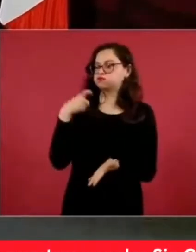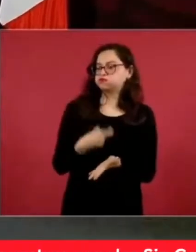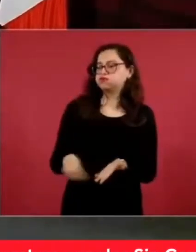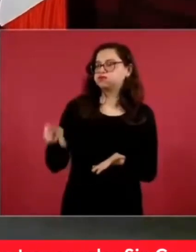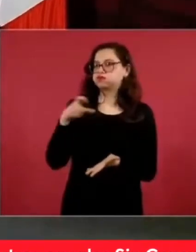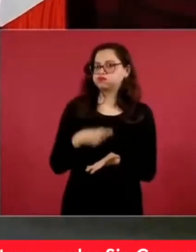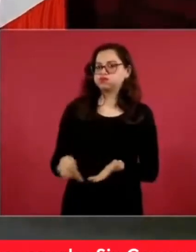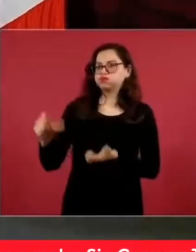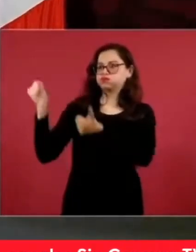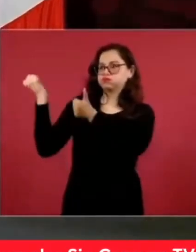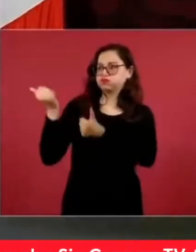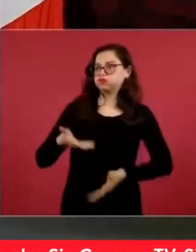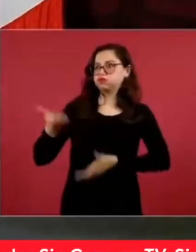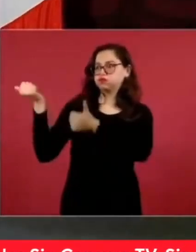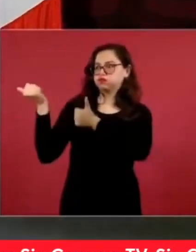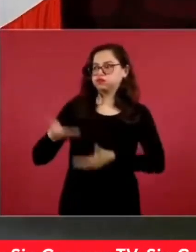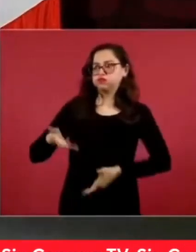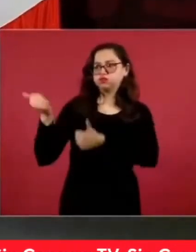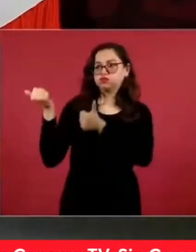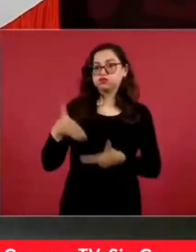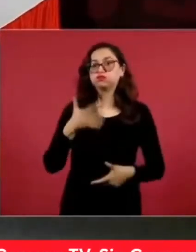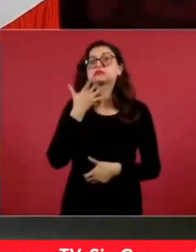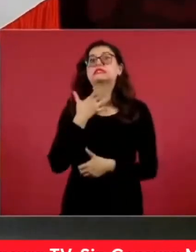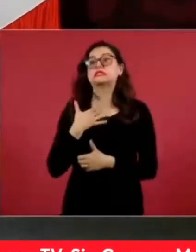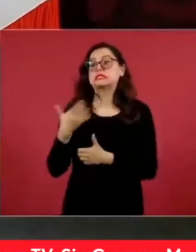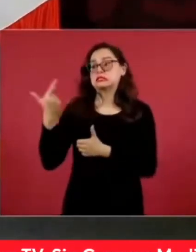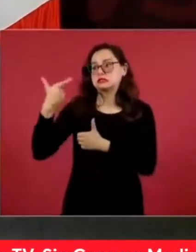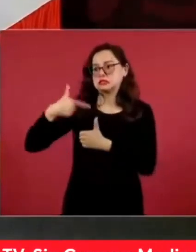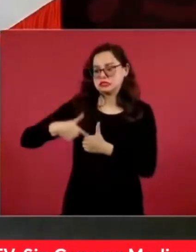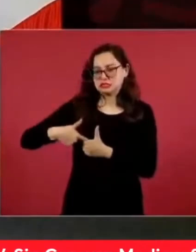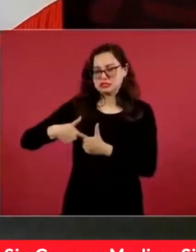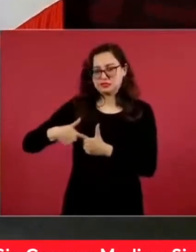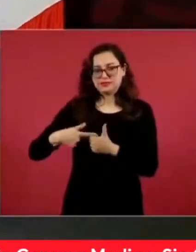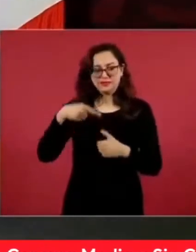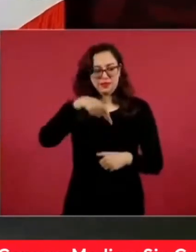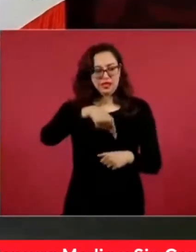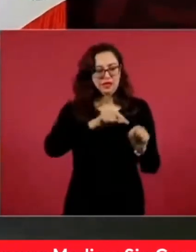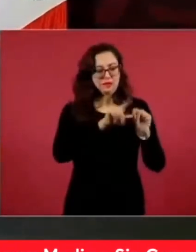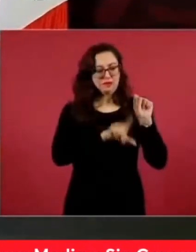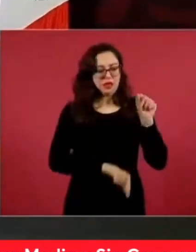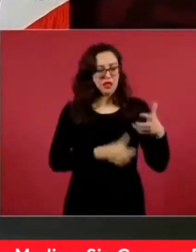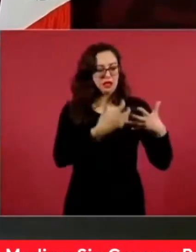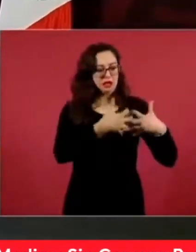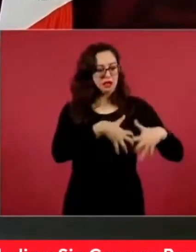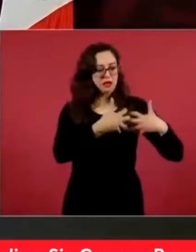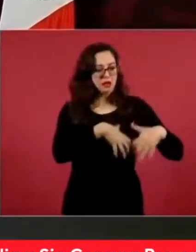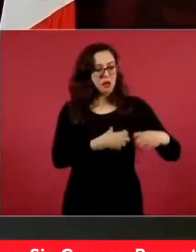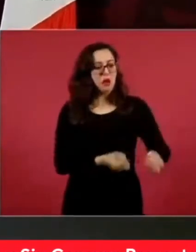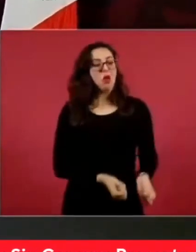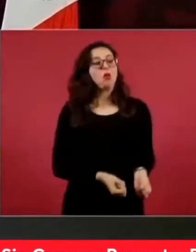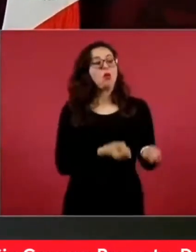cuánto se producía en México y cuánto compramos. Y ahora, cuánto se produce